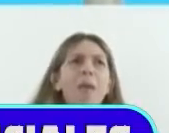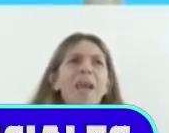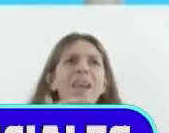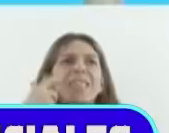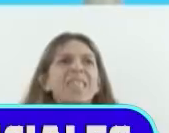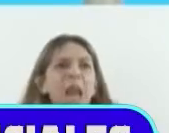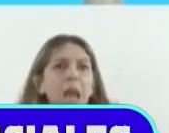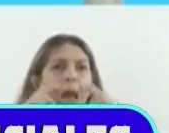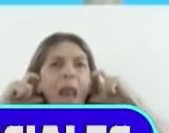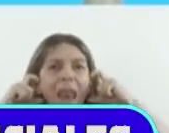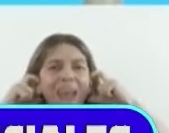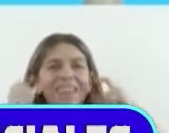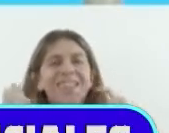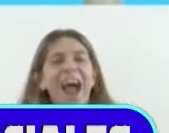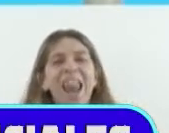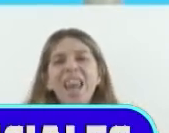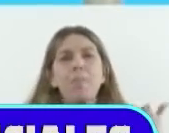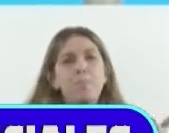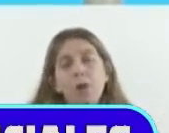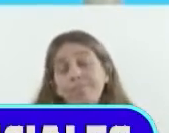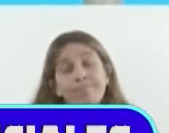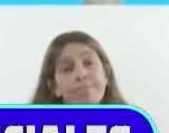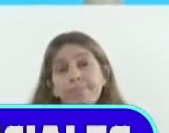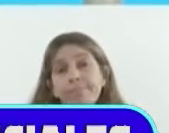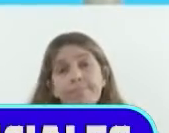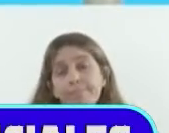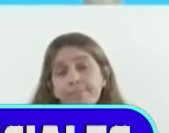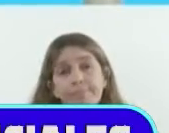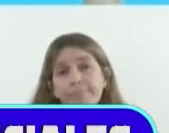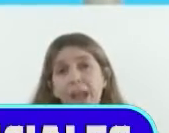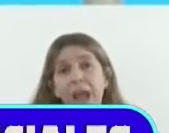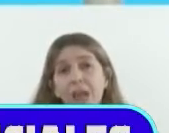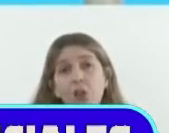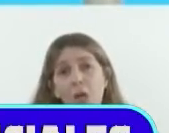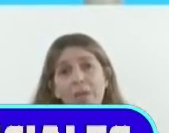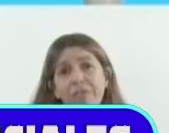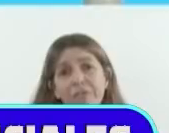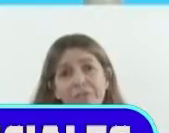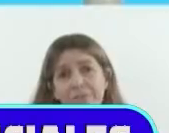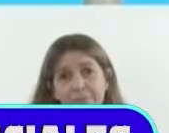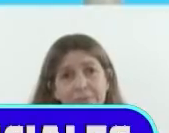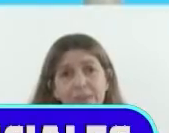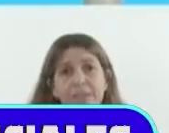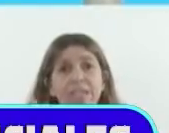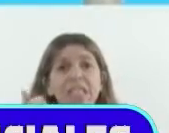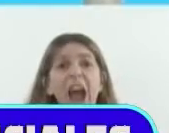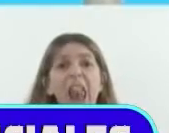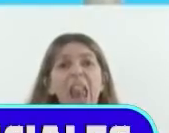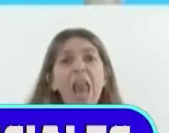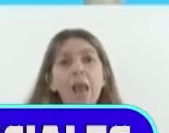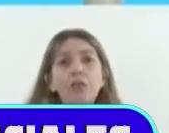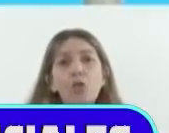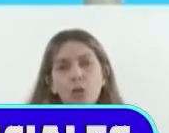la mitad de nuestra cara. Pero lamentablemente no es este el tiempo para poder hacerlo. ¿De acuerdo?